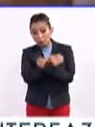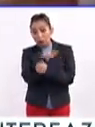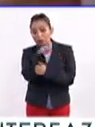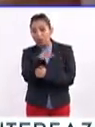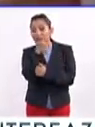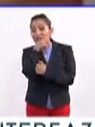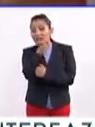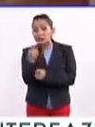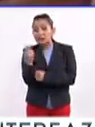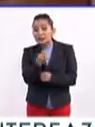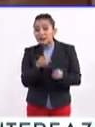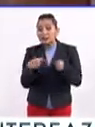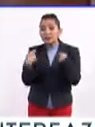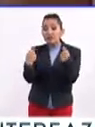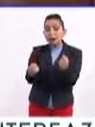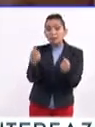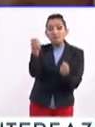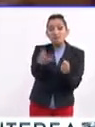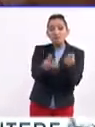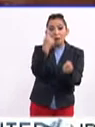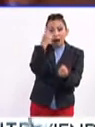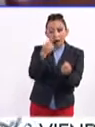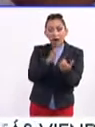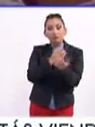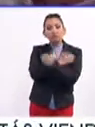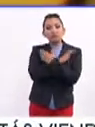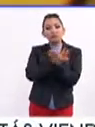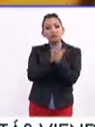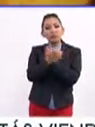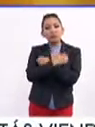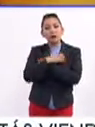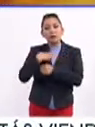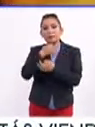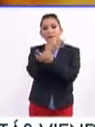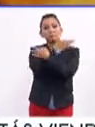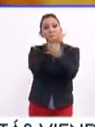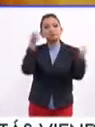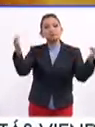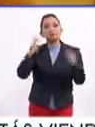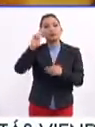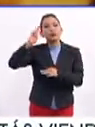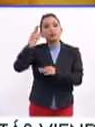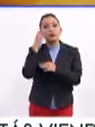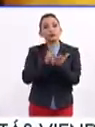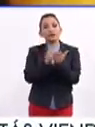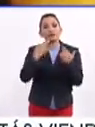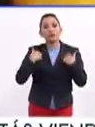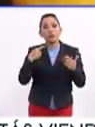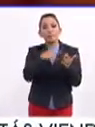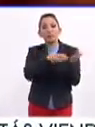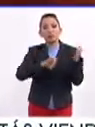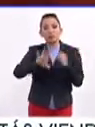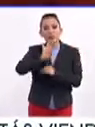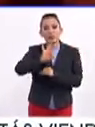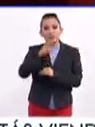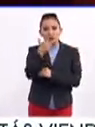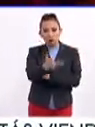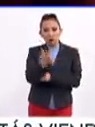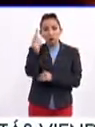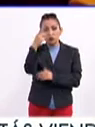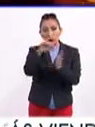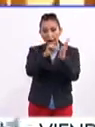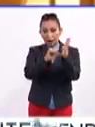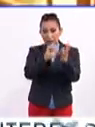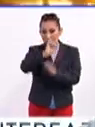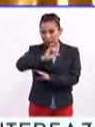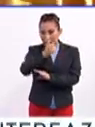la necesidad de brindar los elementos para la misma es la Declaración Universal de los Derechos Humanos de 1948. En su